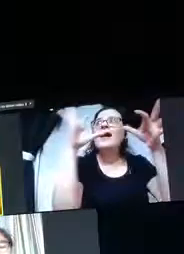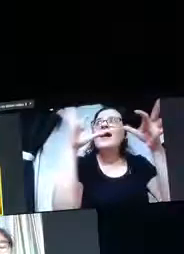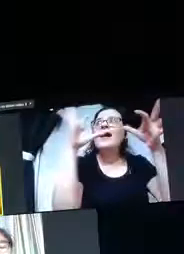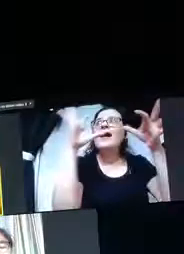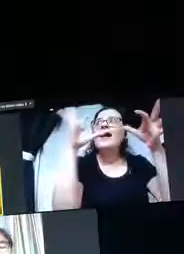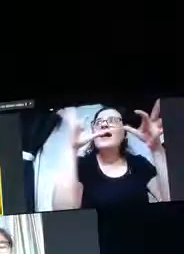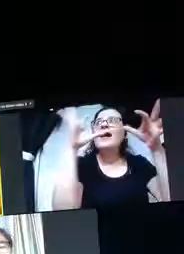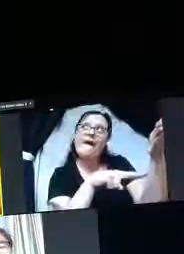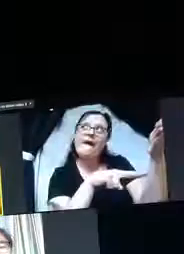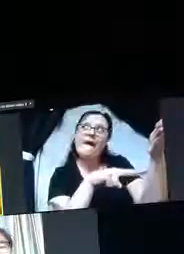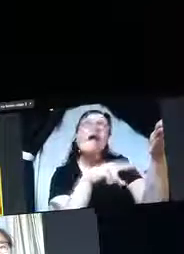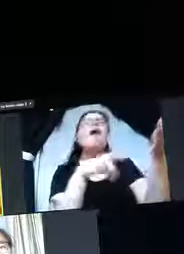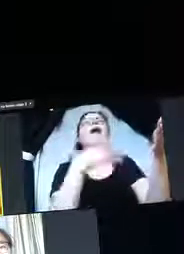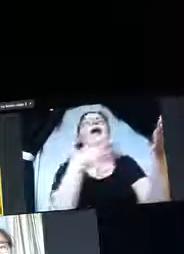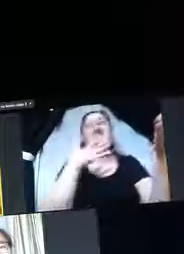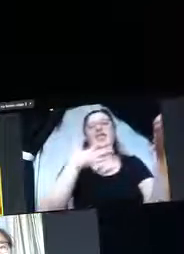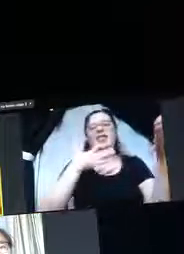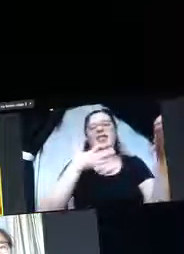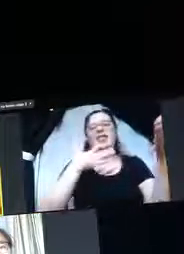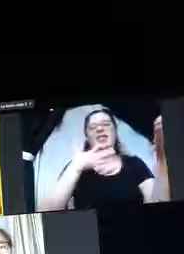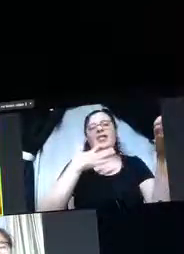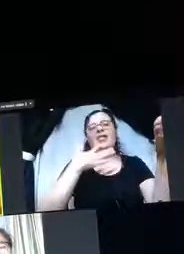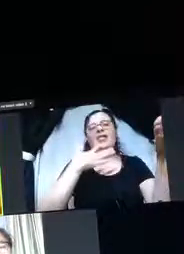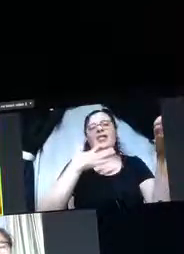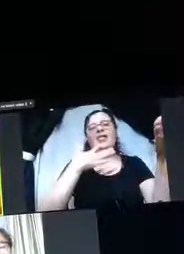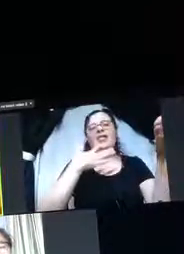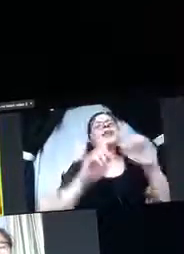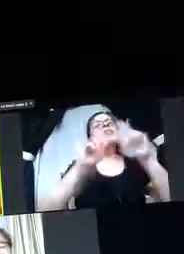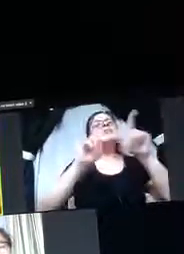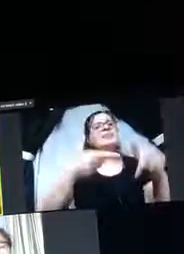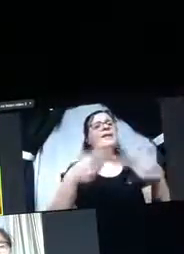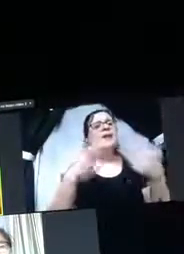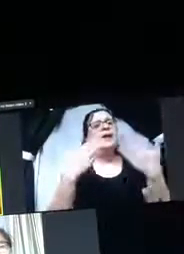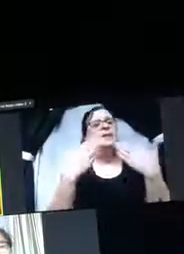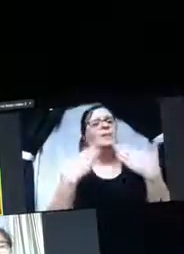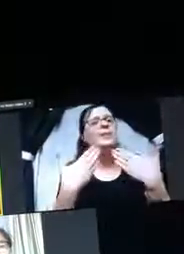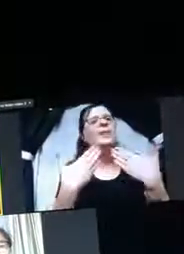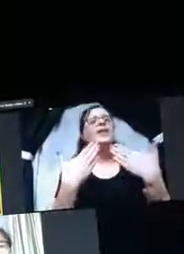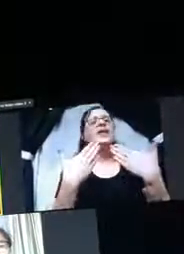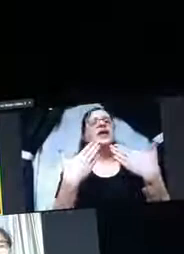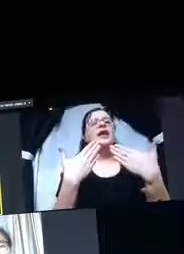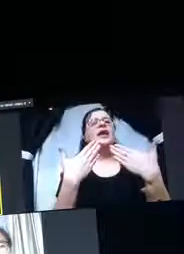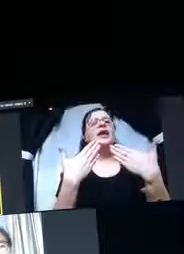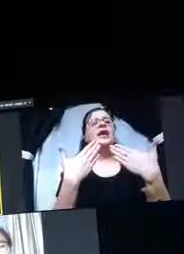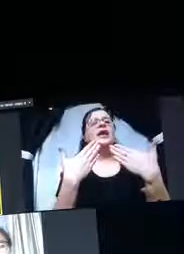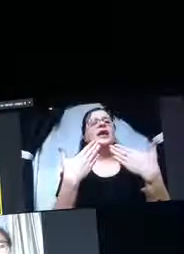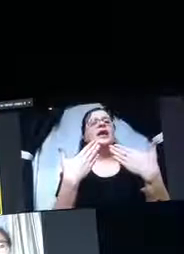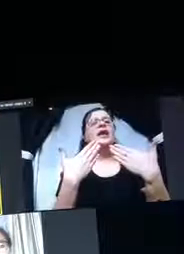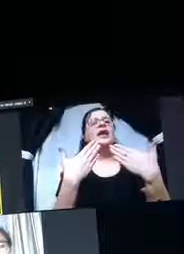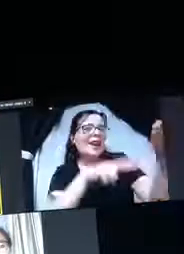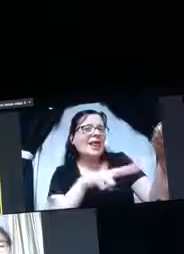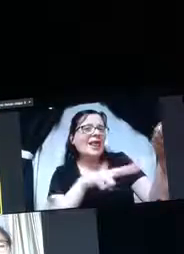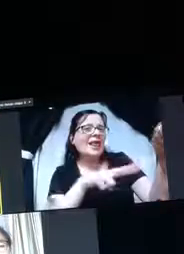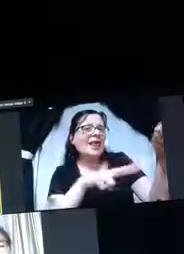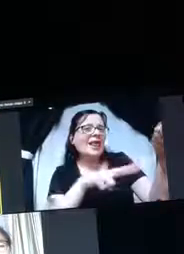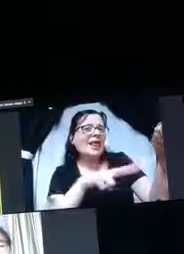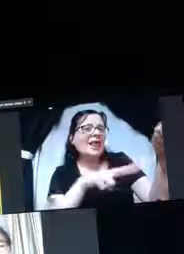También tiene que ver con la posibilidad de realizar inferencias del tipo lógico,